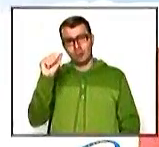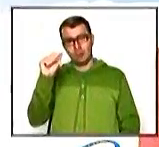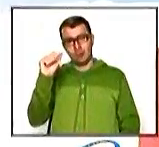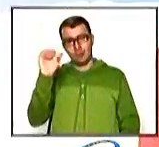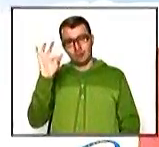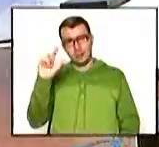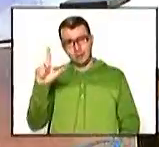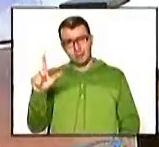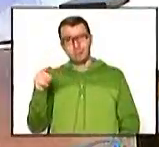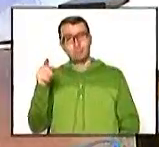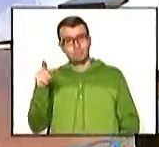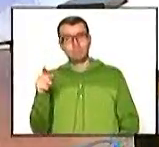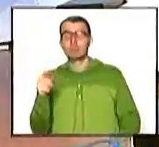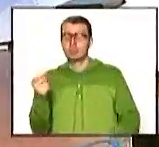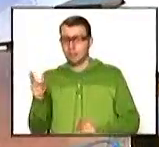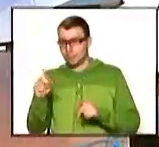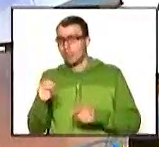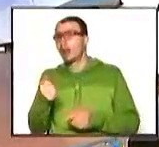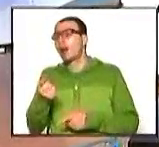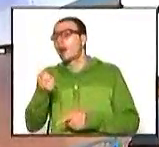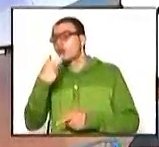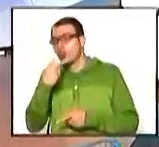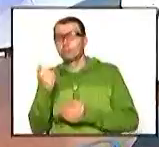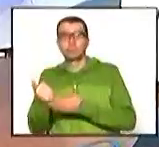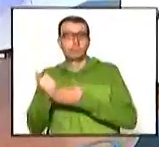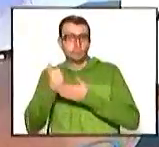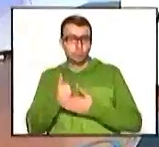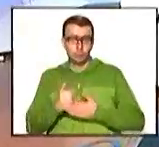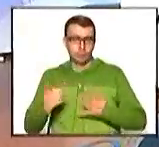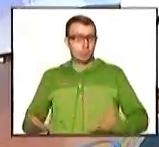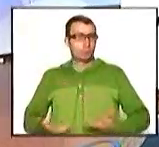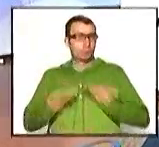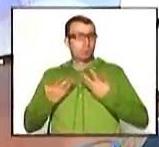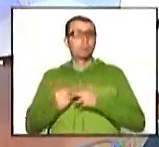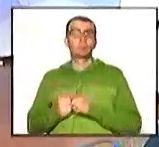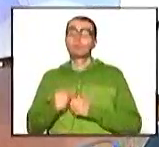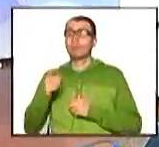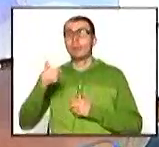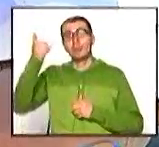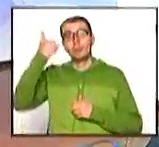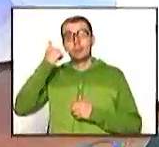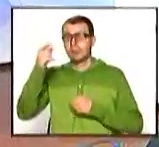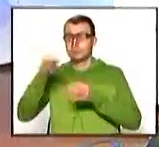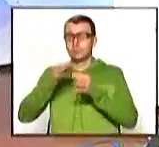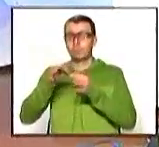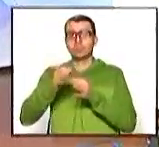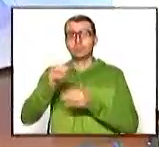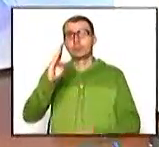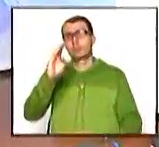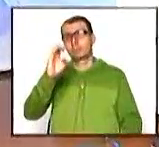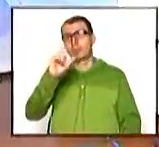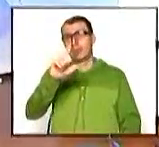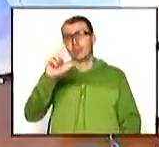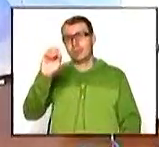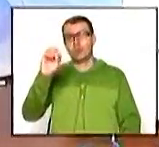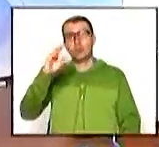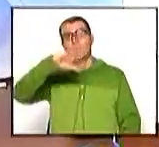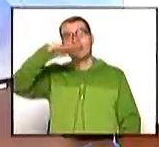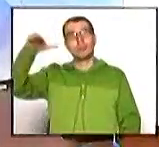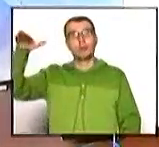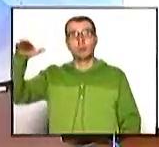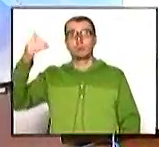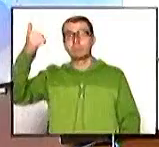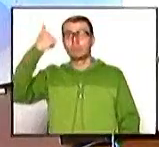Vamos con la primera comunicación, línea gratis 018000-127222, y es en Bello, Antioquia. Marina, bienvenida. Buenas